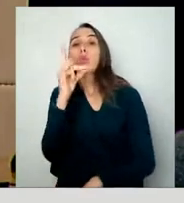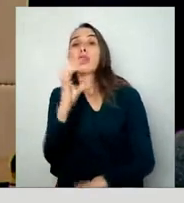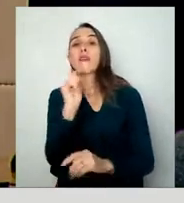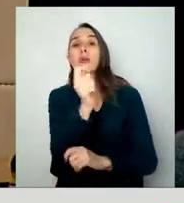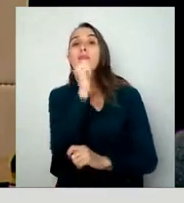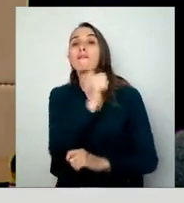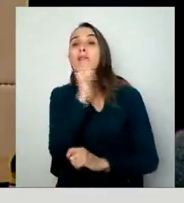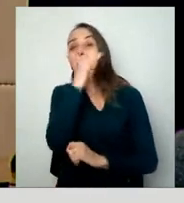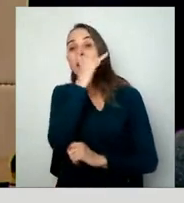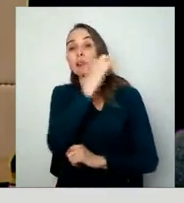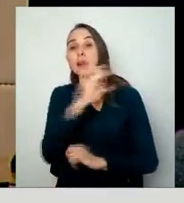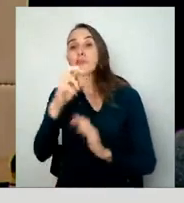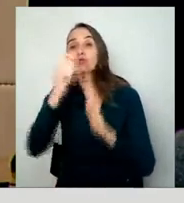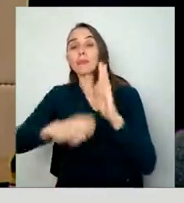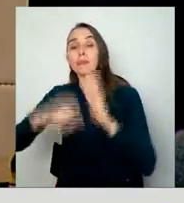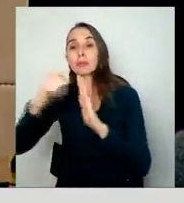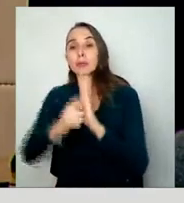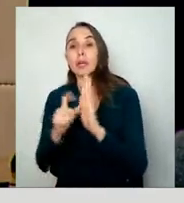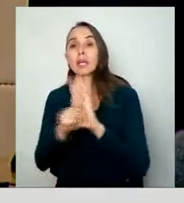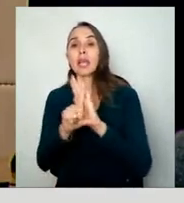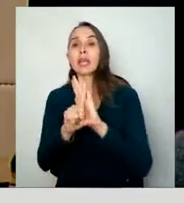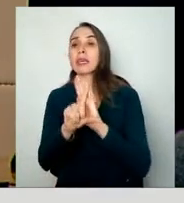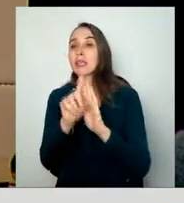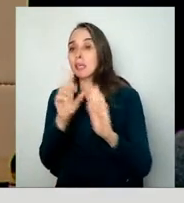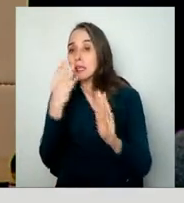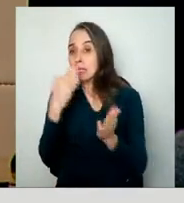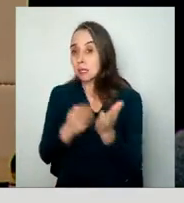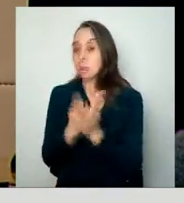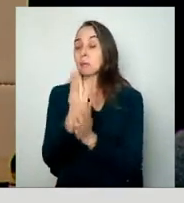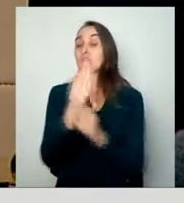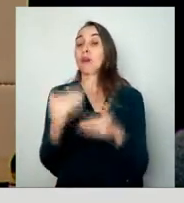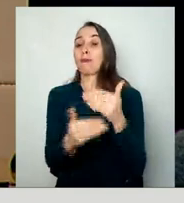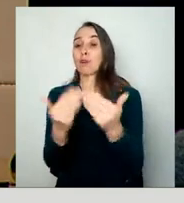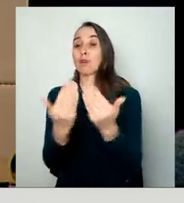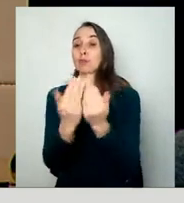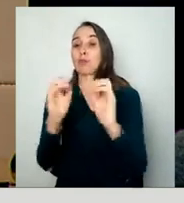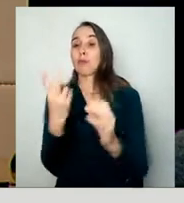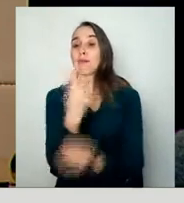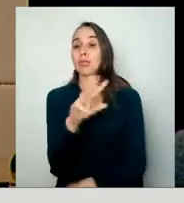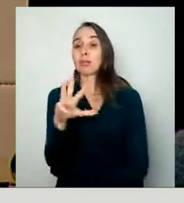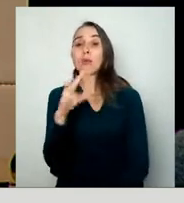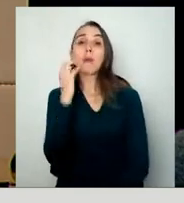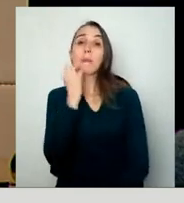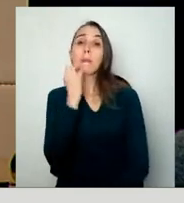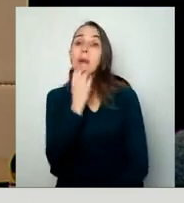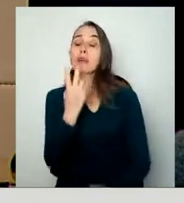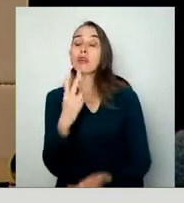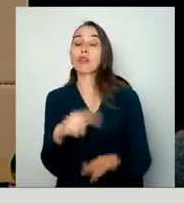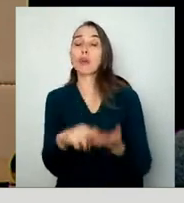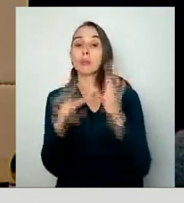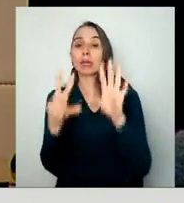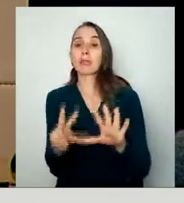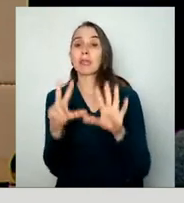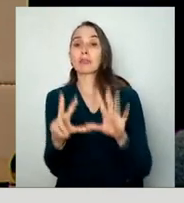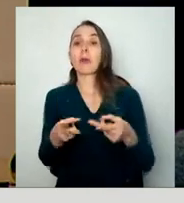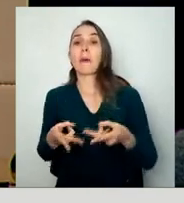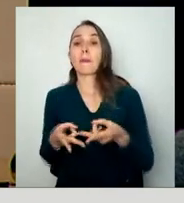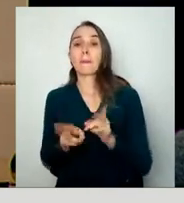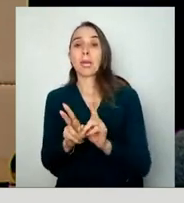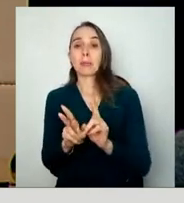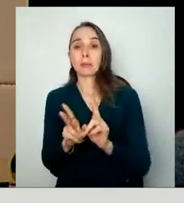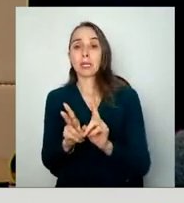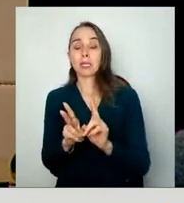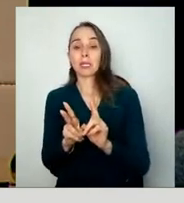21.091 sobre educación que entró en vigencia el 29 de mayo del 2018 permite excesivamente